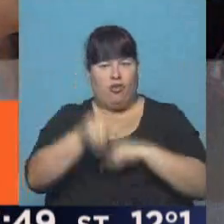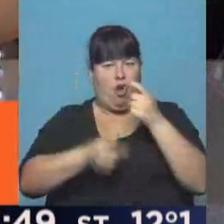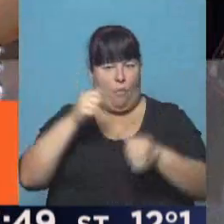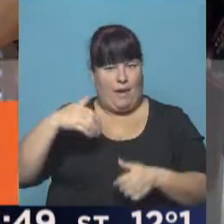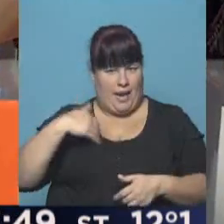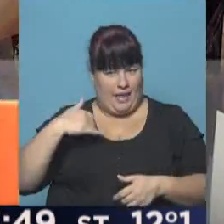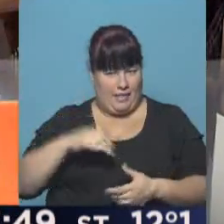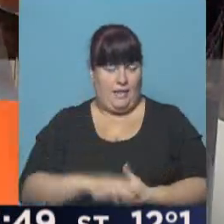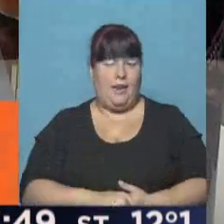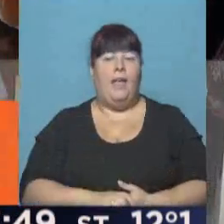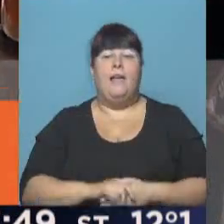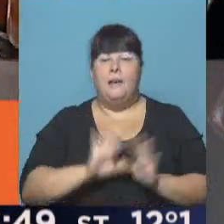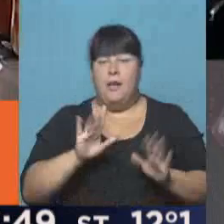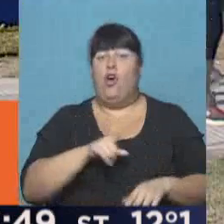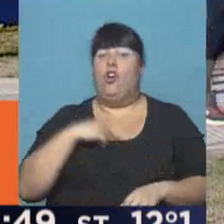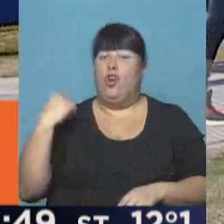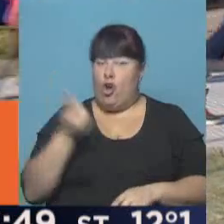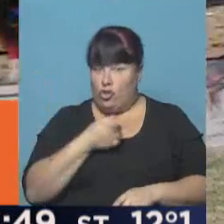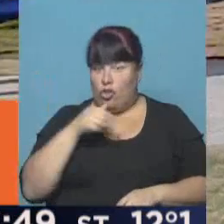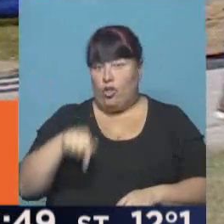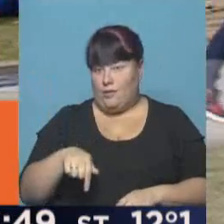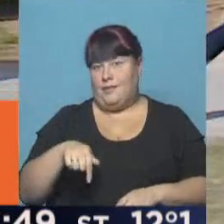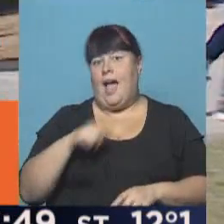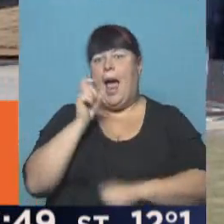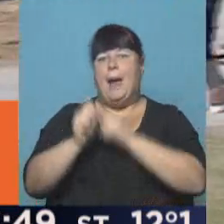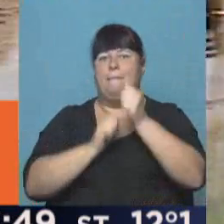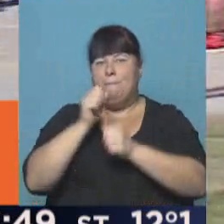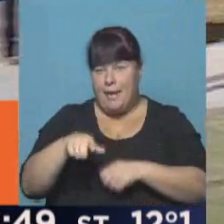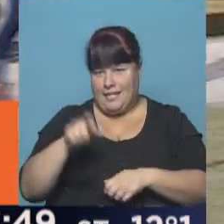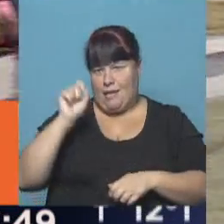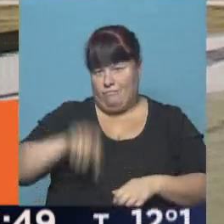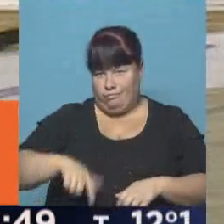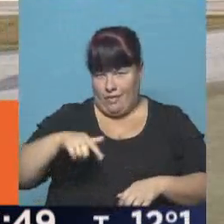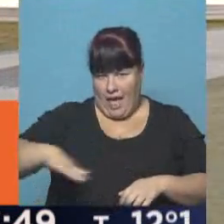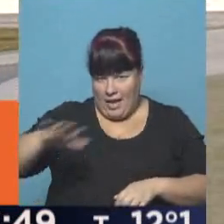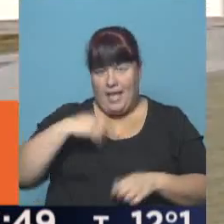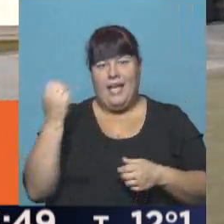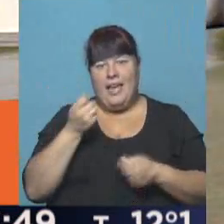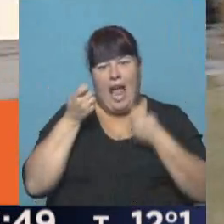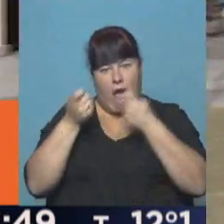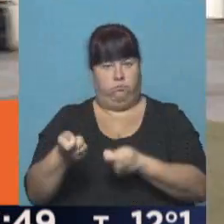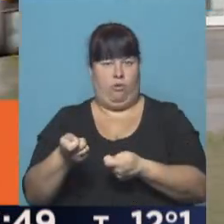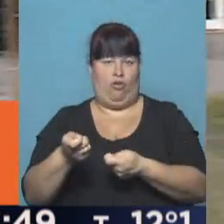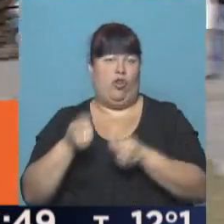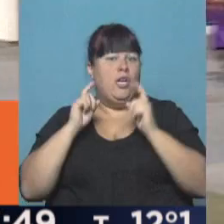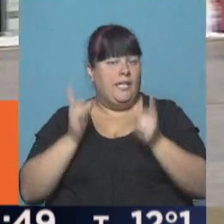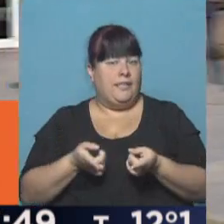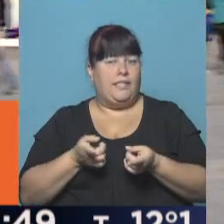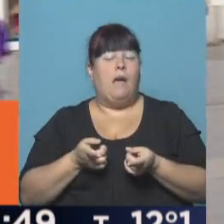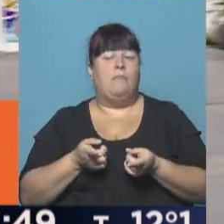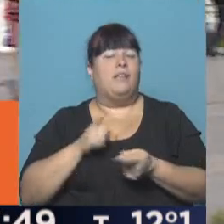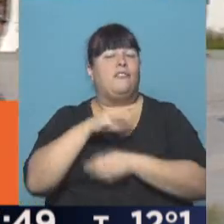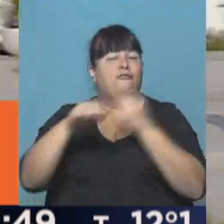del país. Así que para nosotros esta es una de las empresas locales que queremos apoyar y que son